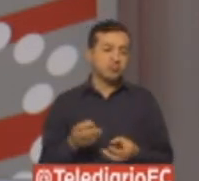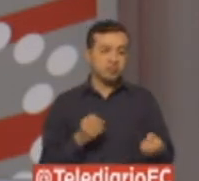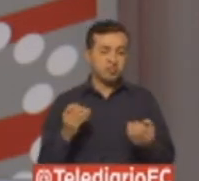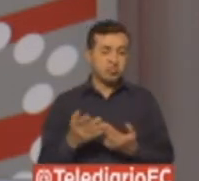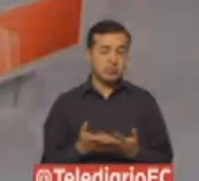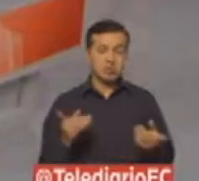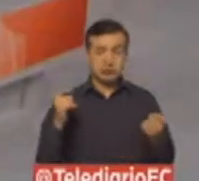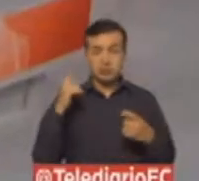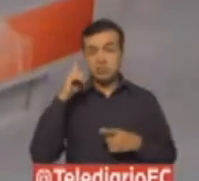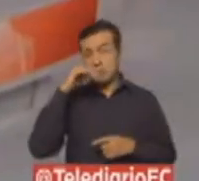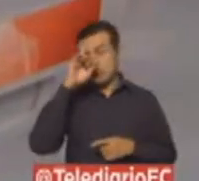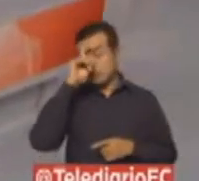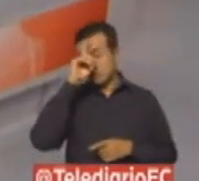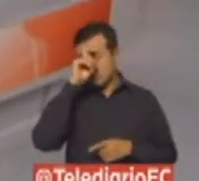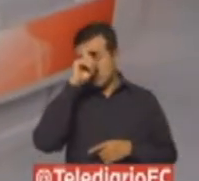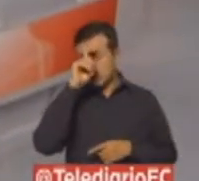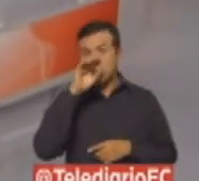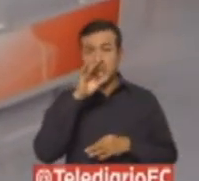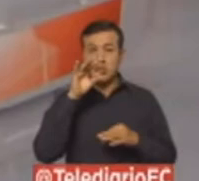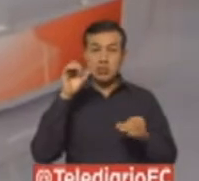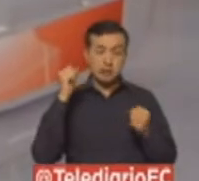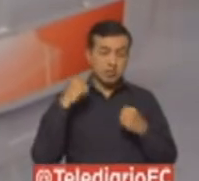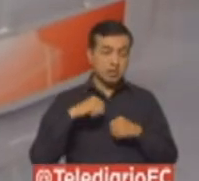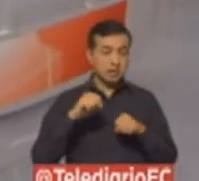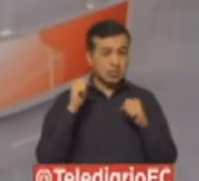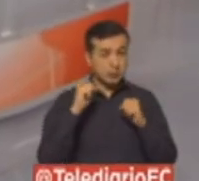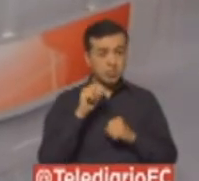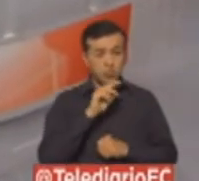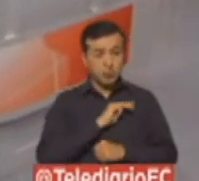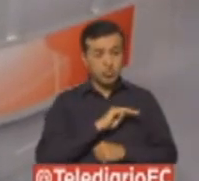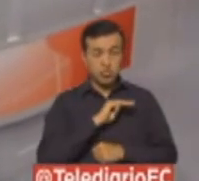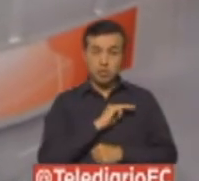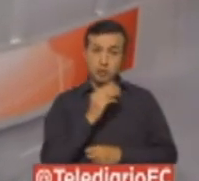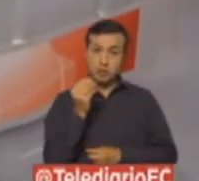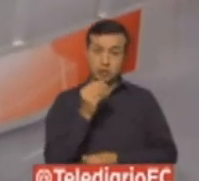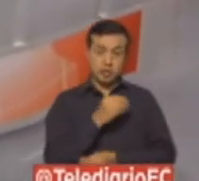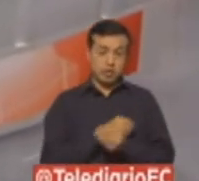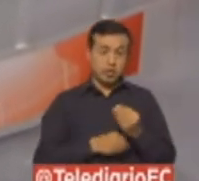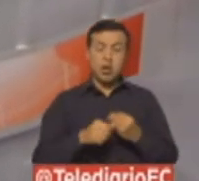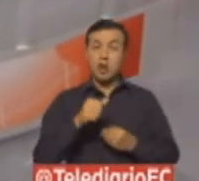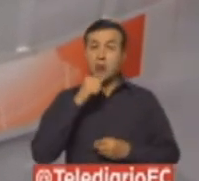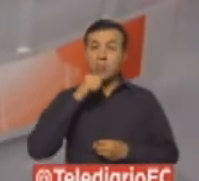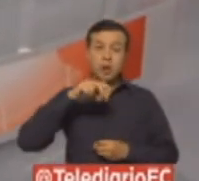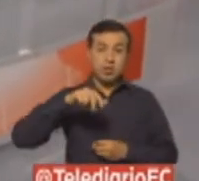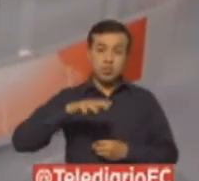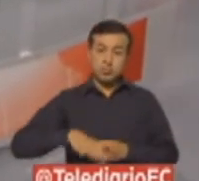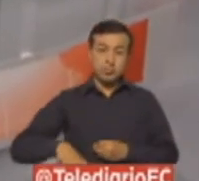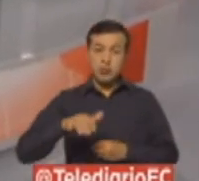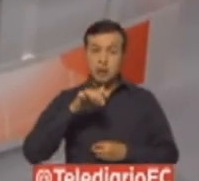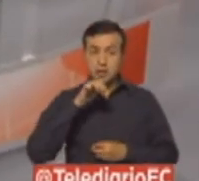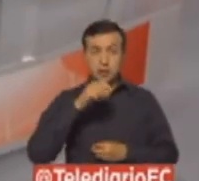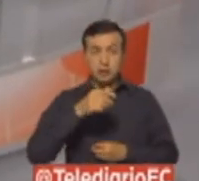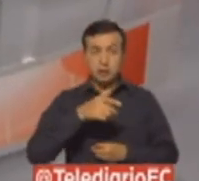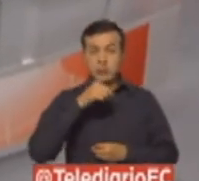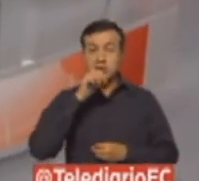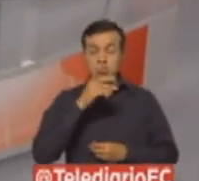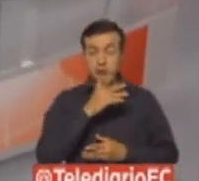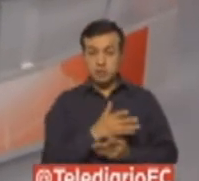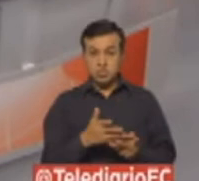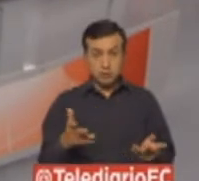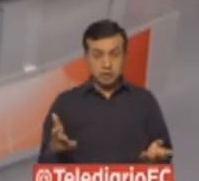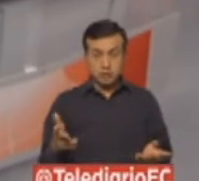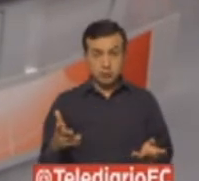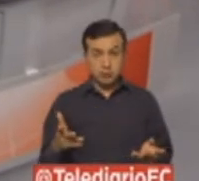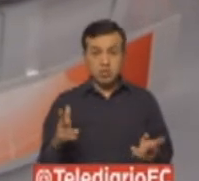complique aún más la calidad o el esfuerzo de los ghats en invertir en la potabilización de esa agua para el consumo humano esto no